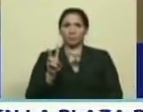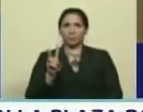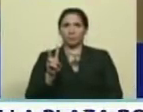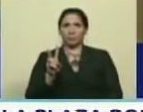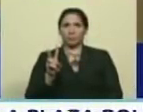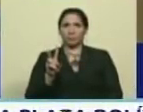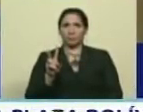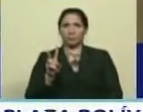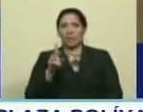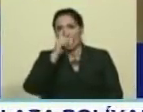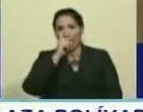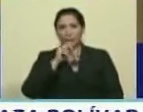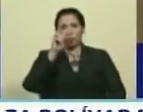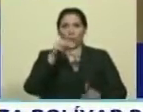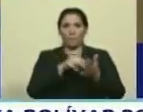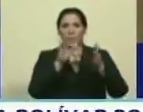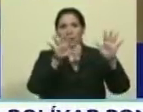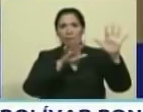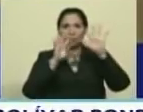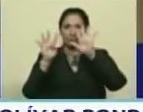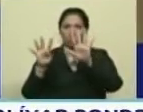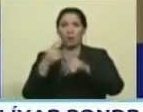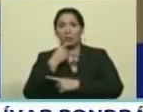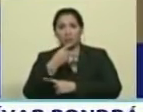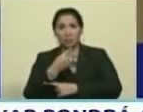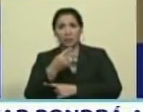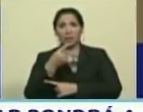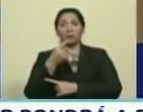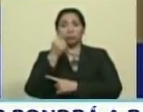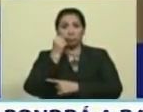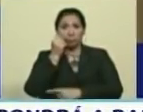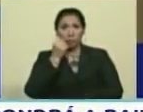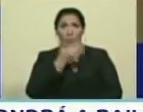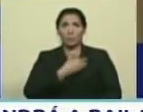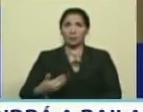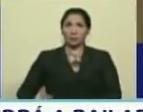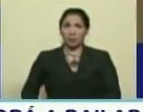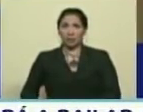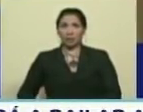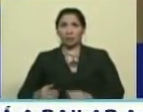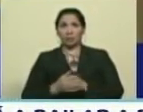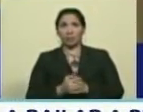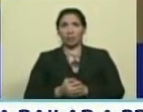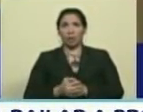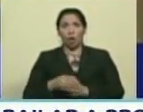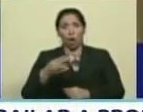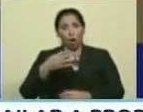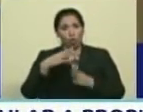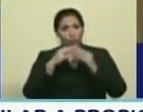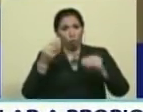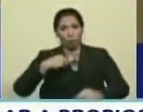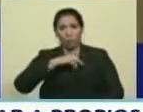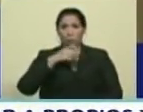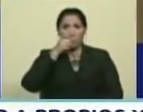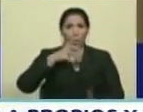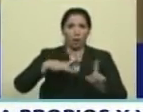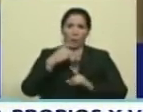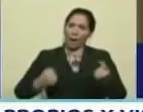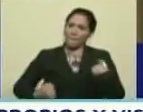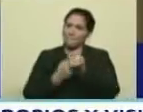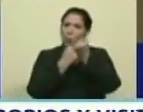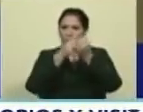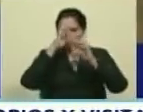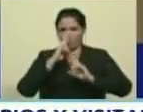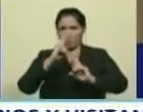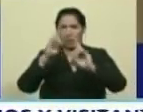de 2019 y decirle, señor presidente, a usted y a su pueblo que Dominica apoya plenamente y respeta plenamente